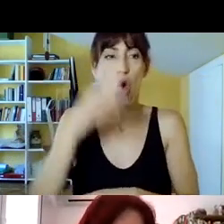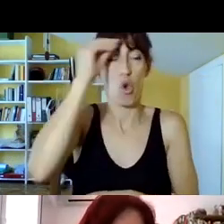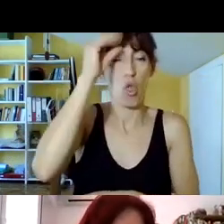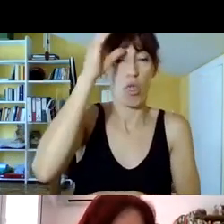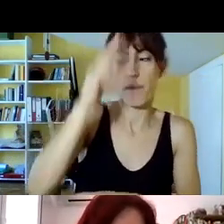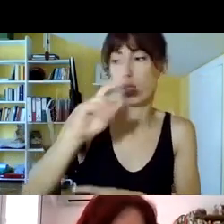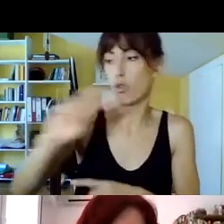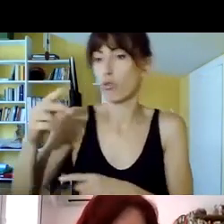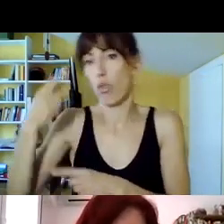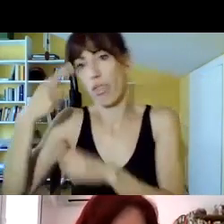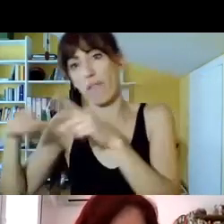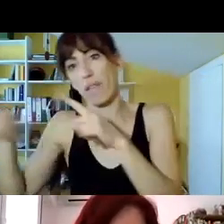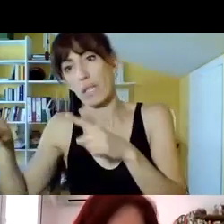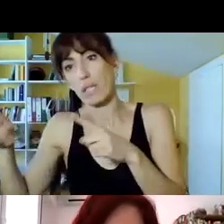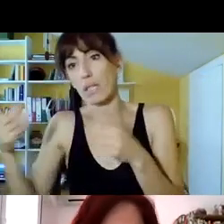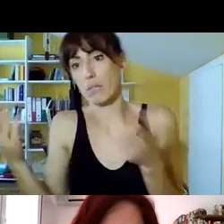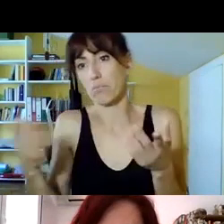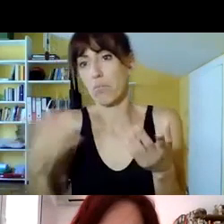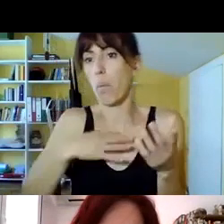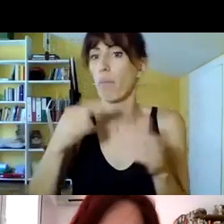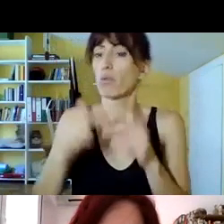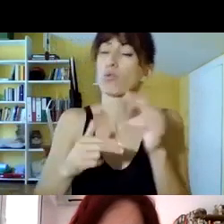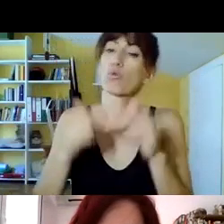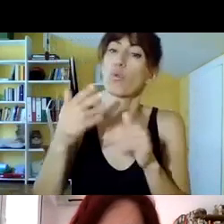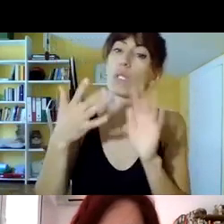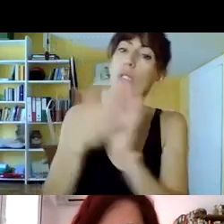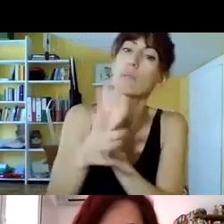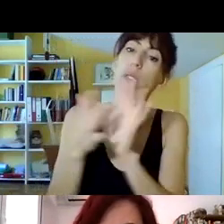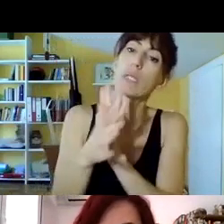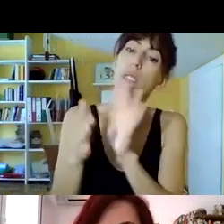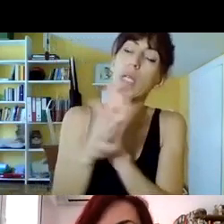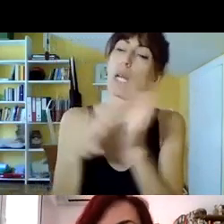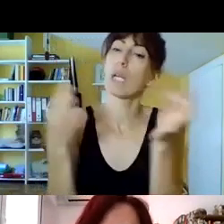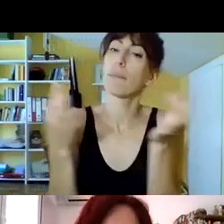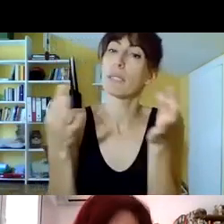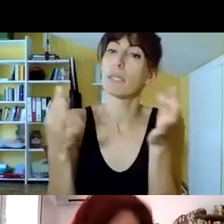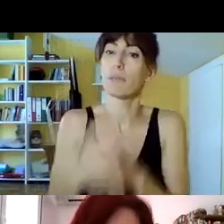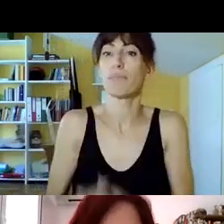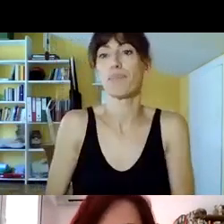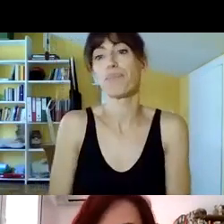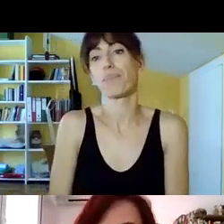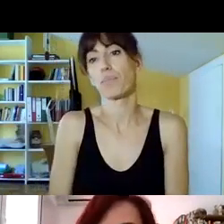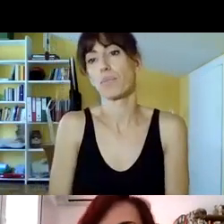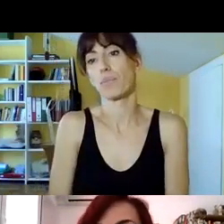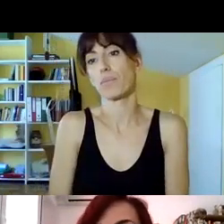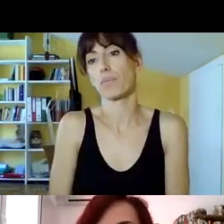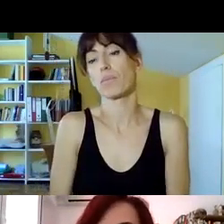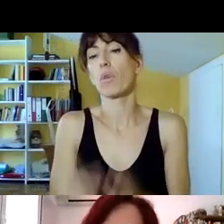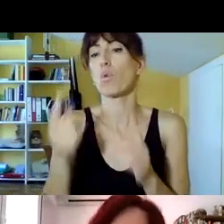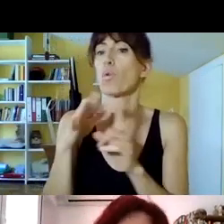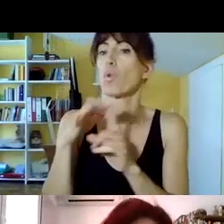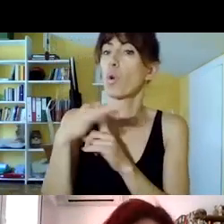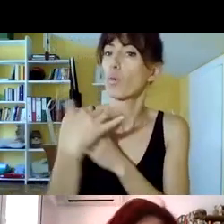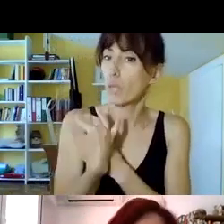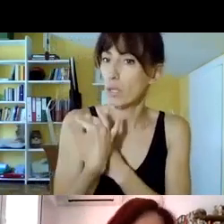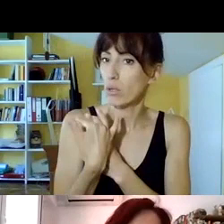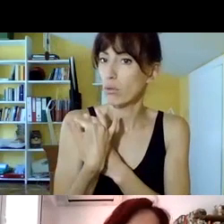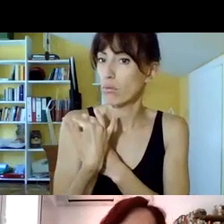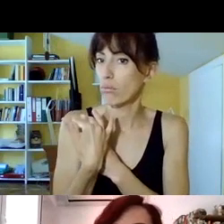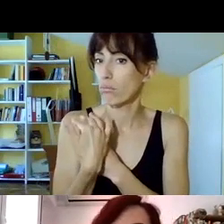otras, podemos construir y explicar lo que está pasando con un contexto, ¿no? Y